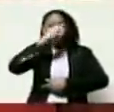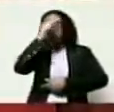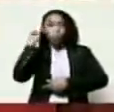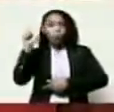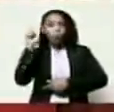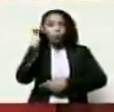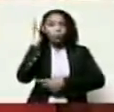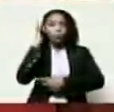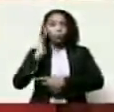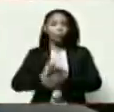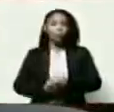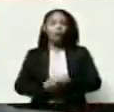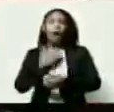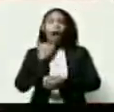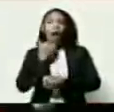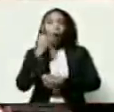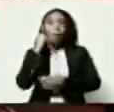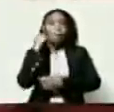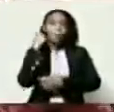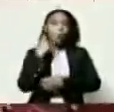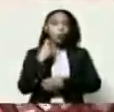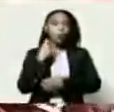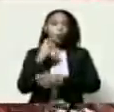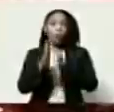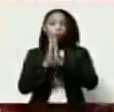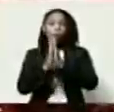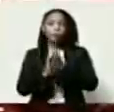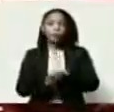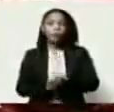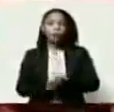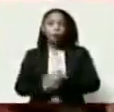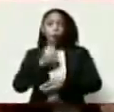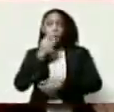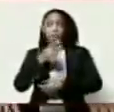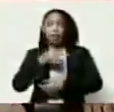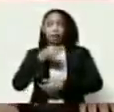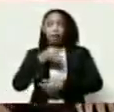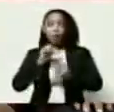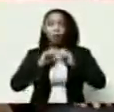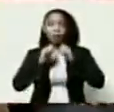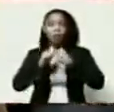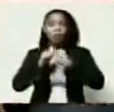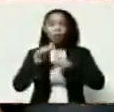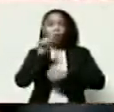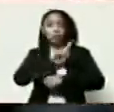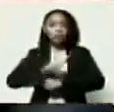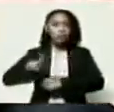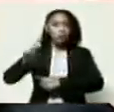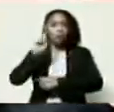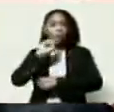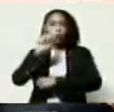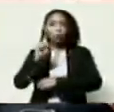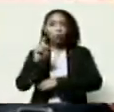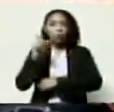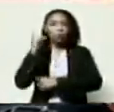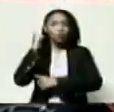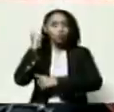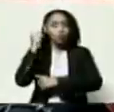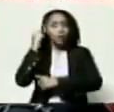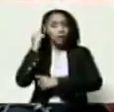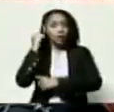JPSUV. Si hay alguna pregunta, por favor. Buenas tardes. Iniciamos el ciclo de preguntas con Meisbert